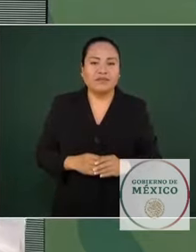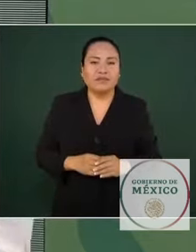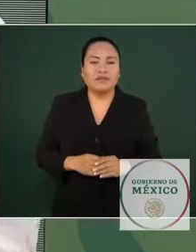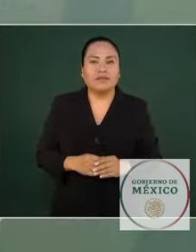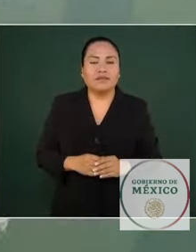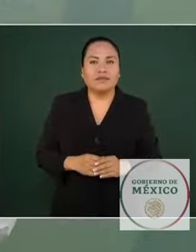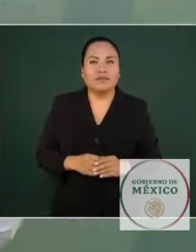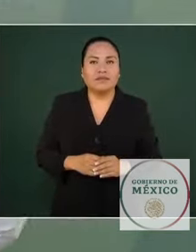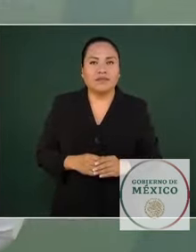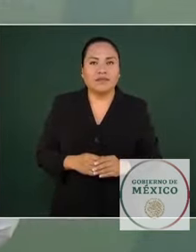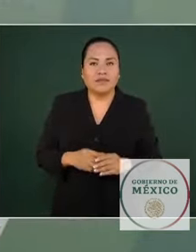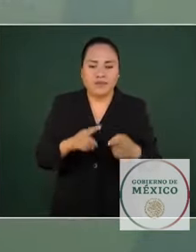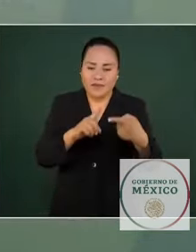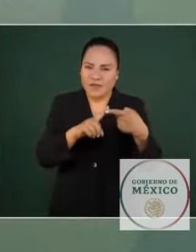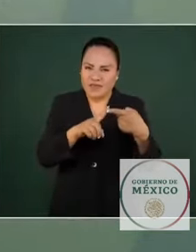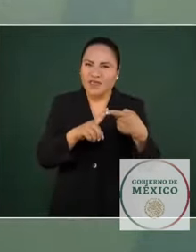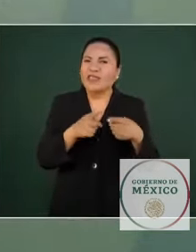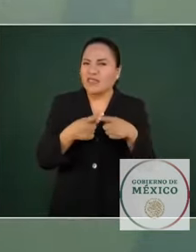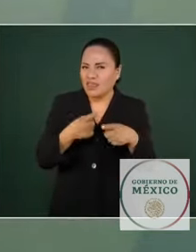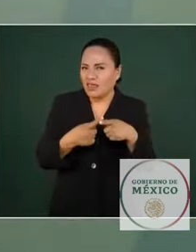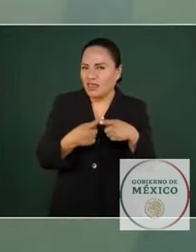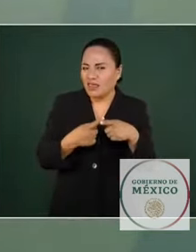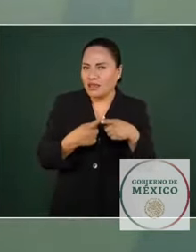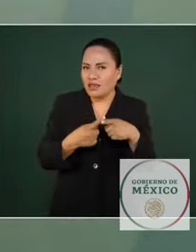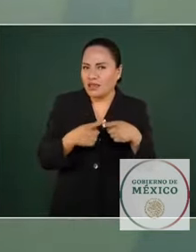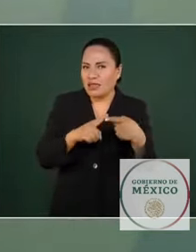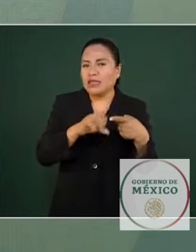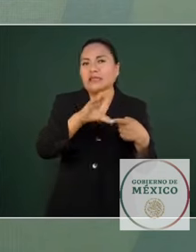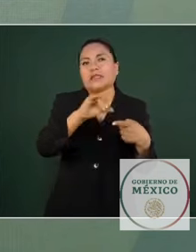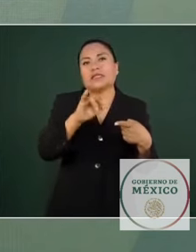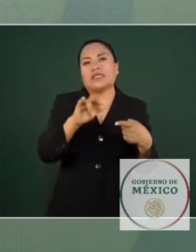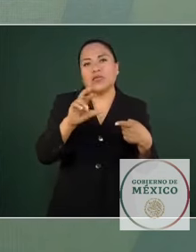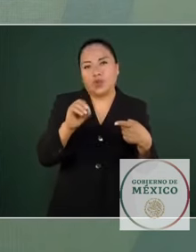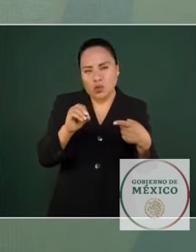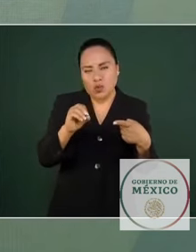Creo que uno era Ciro Gómez Leiva,